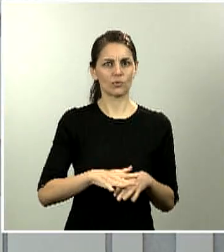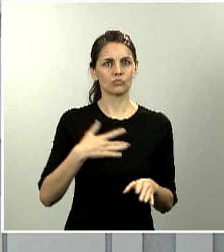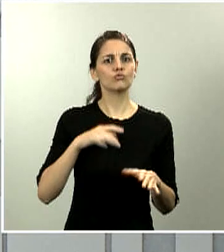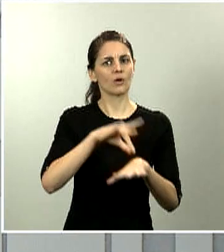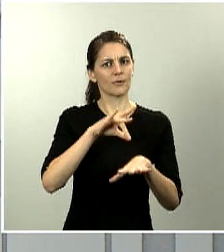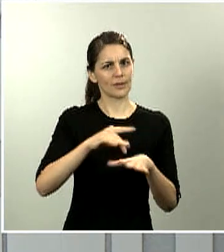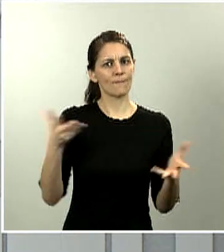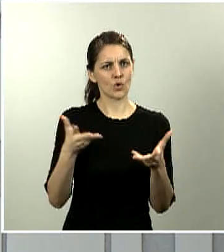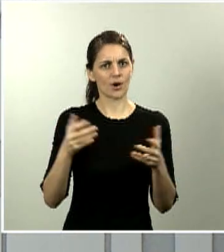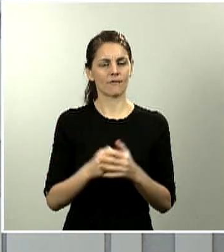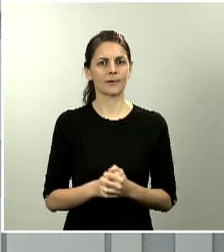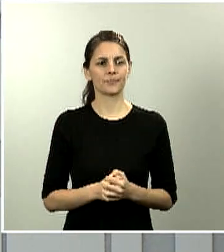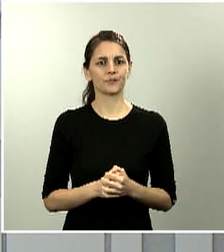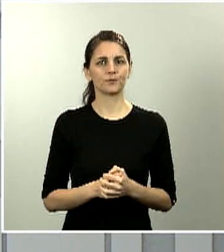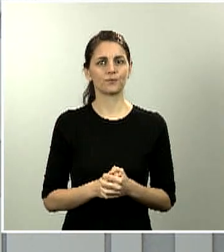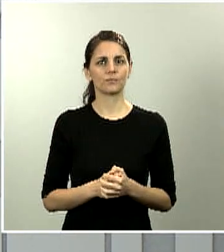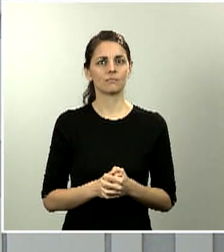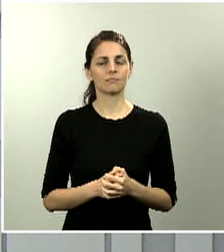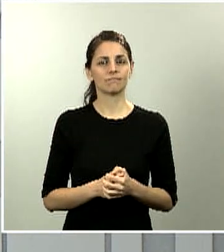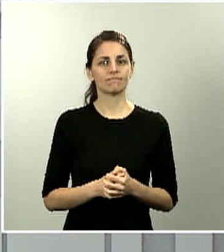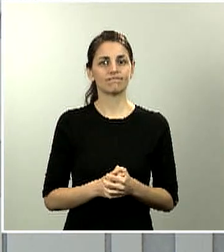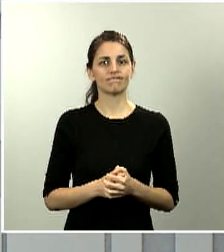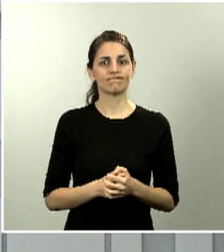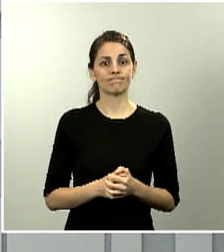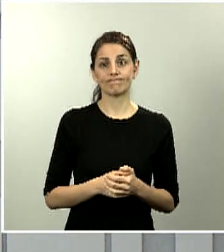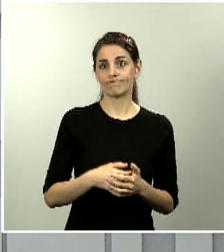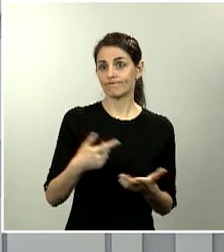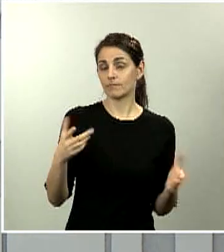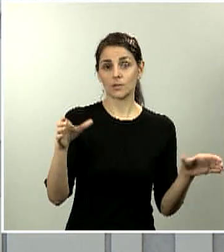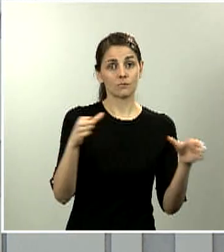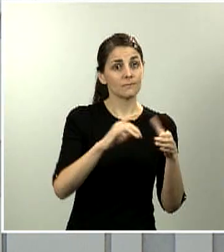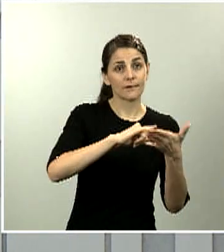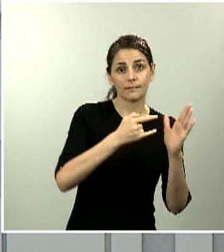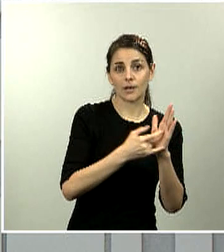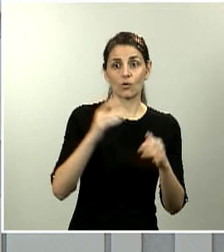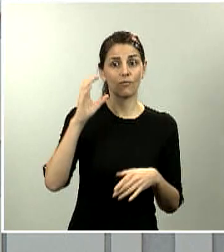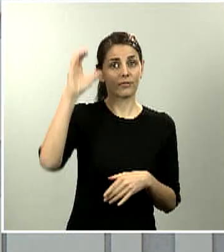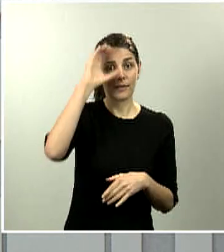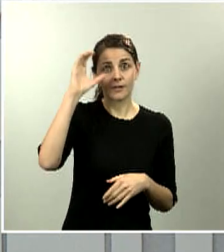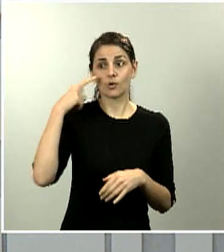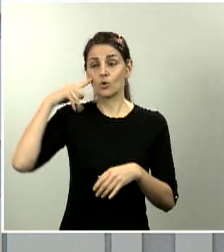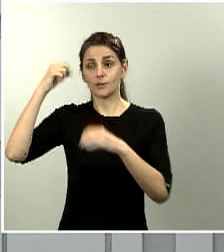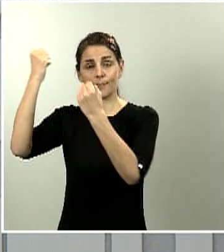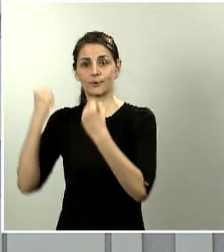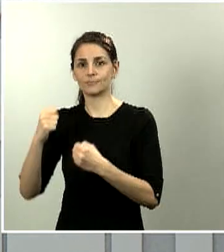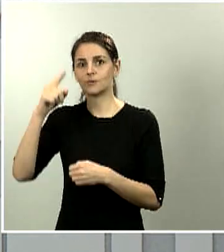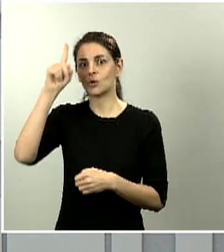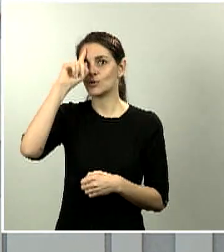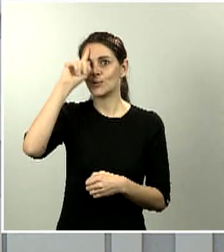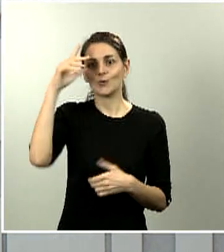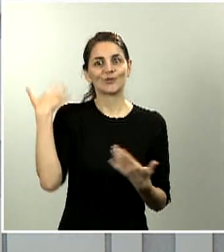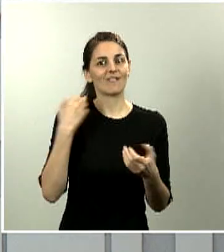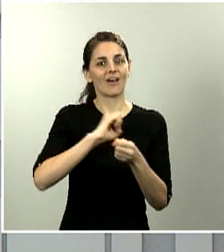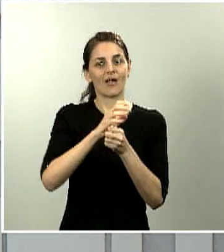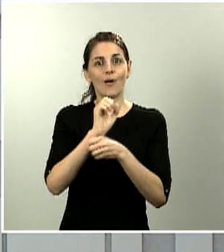ni los científicos, ni los expertos conocen la fecha exacta de cuándo se producirá la victoria final sobre este